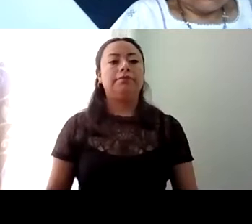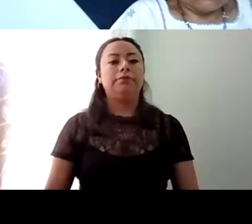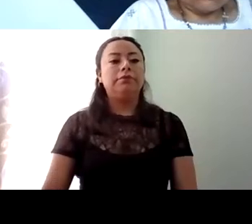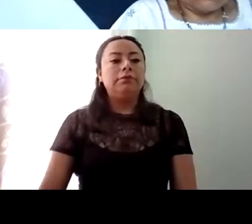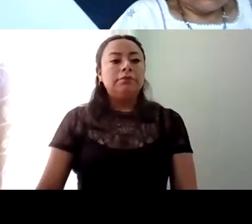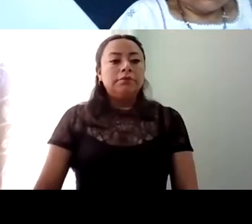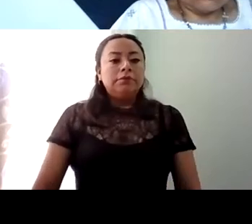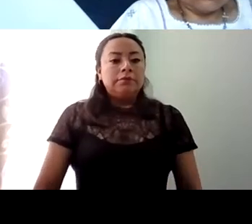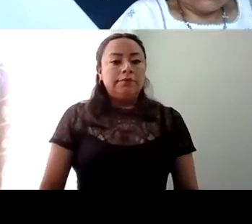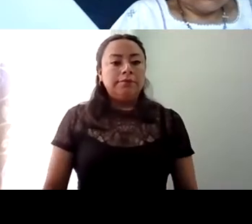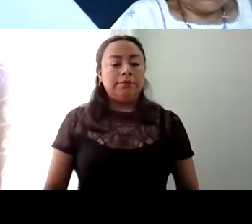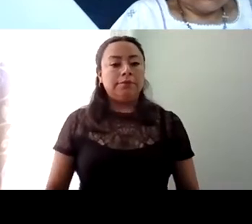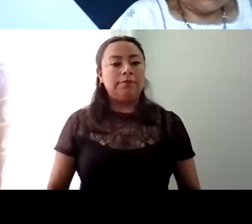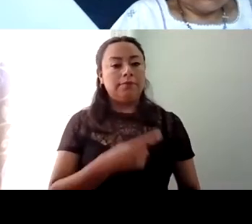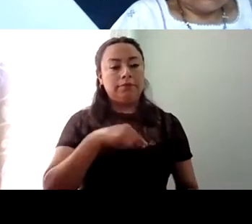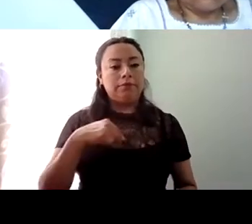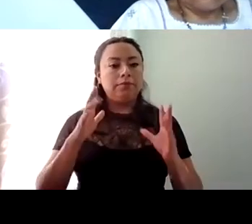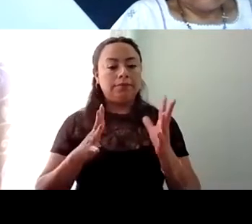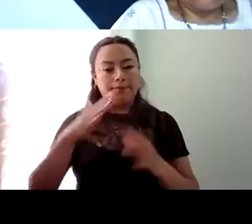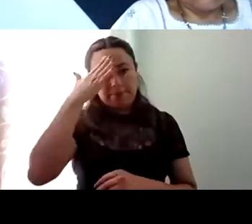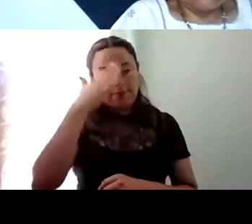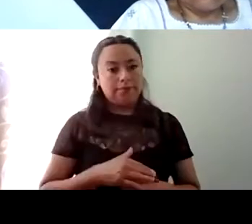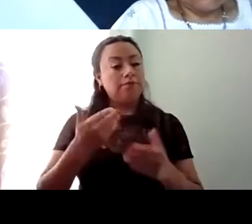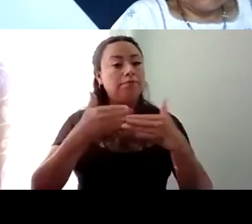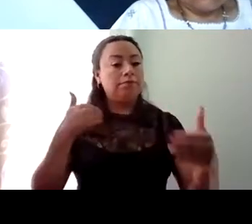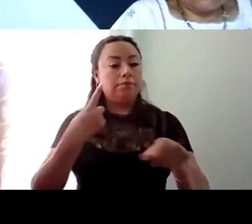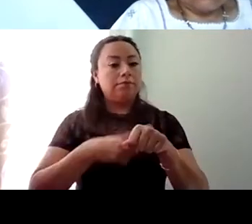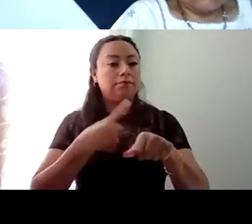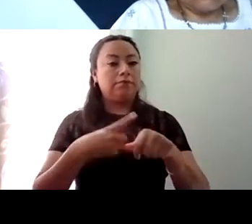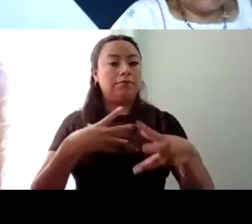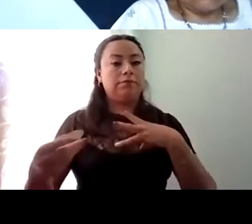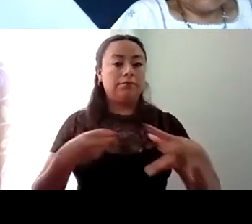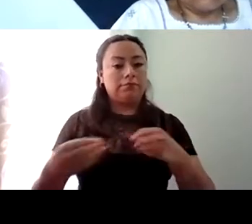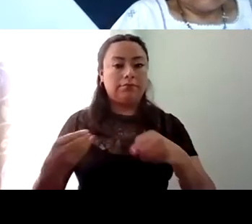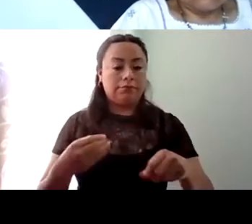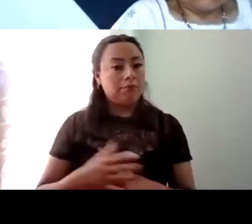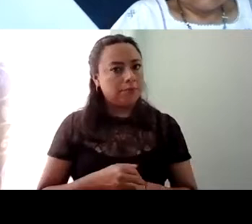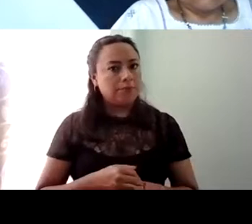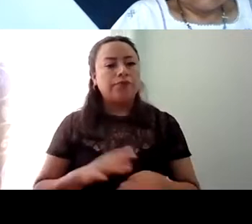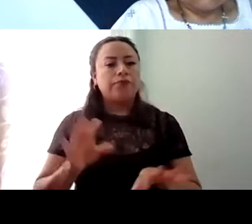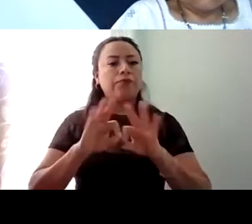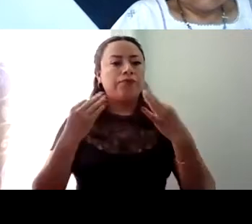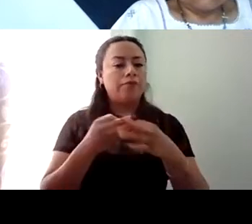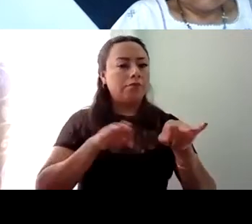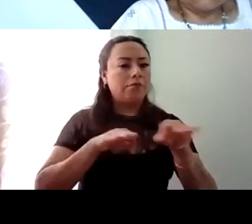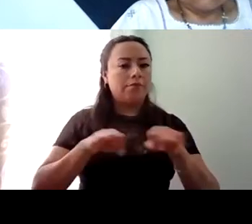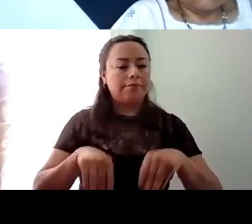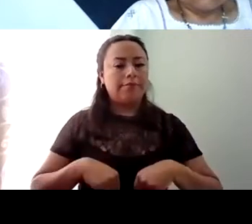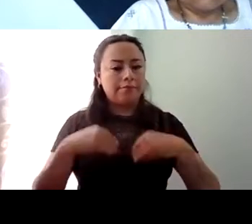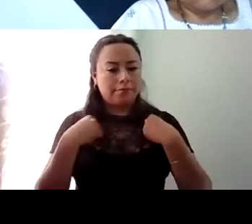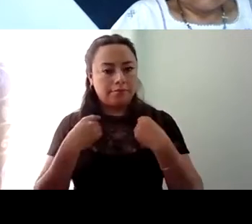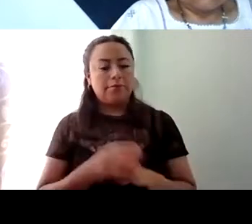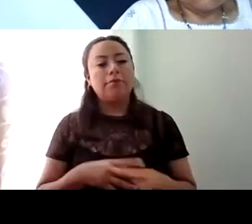Como sabemos, desde antes de la pandemia, las condiciones de trabajo y de vida de la gran mayoría de las personas trabajadoras en empleo